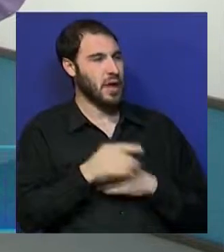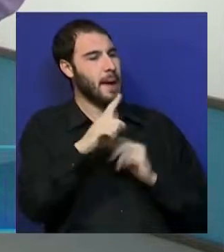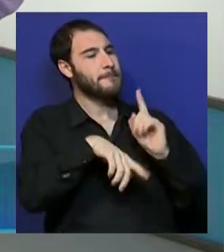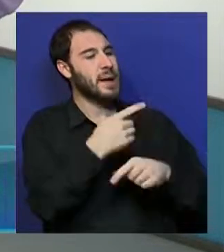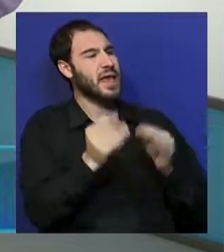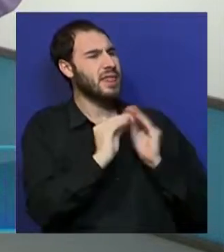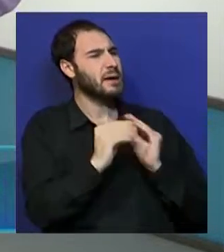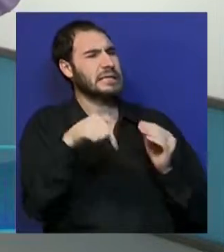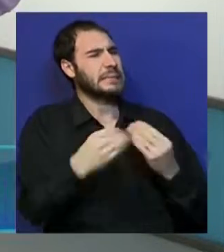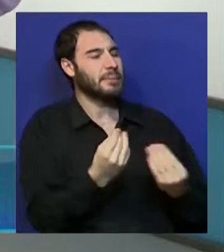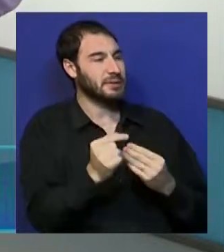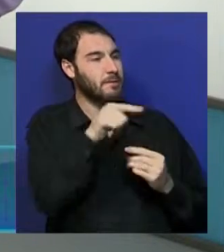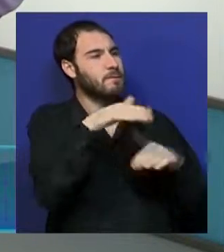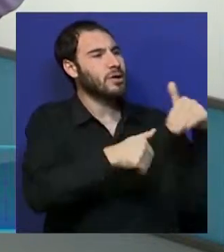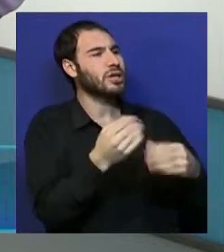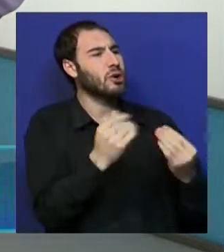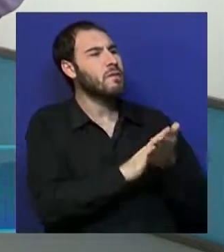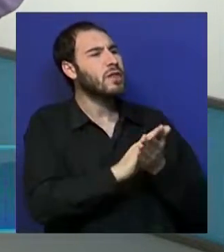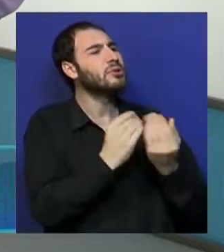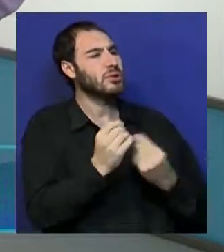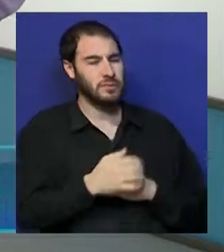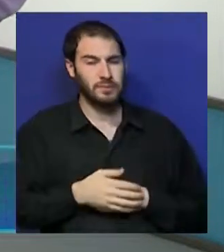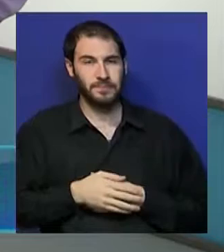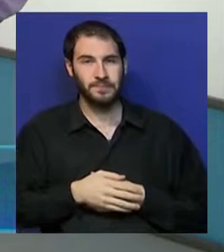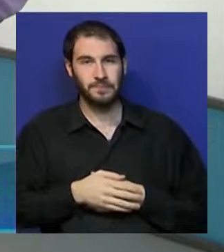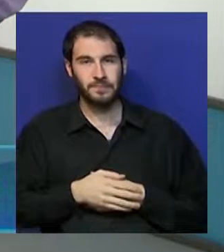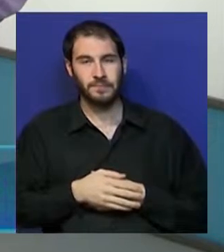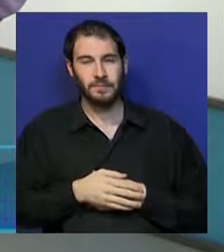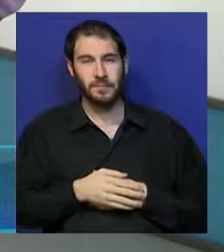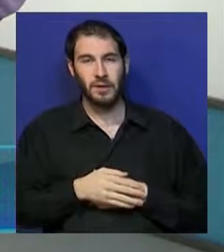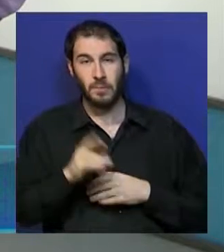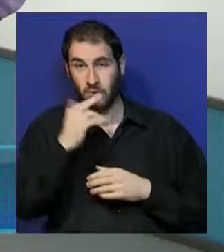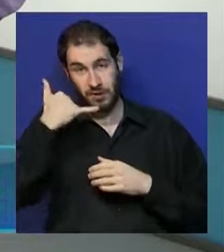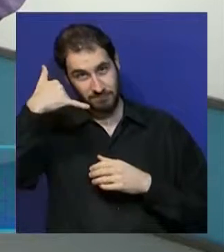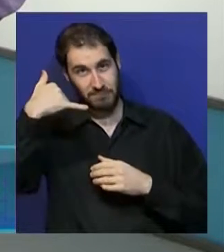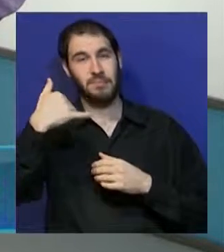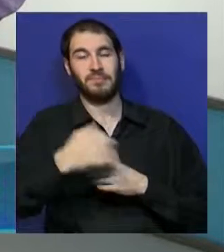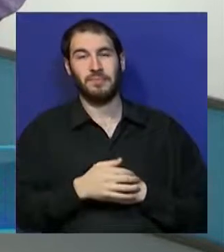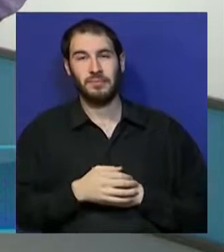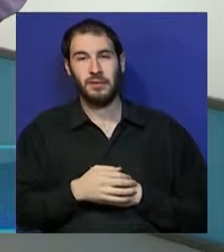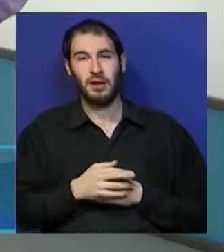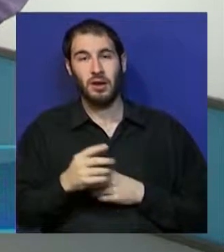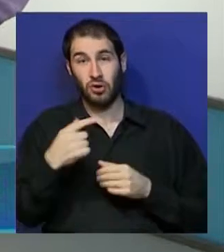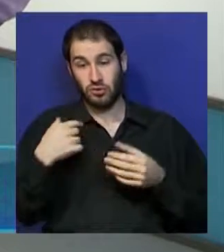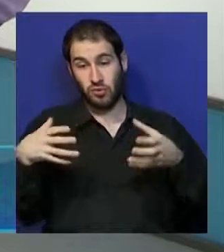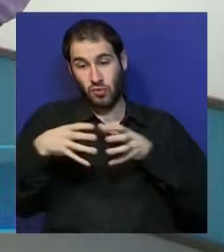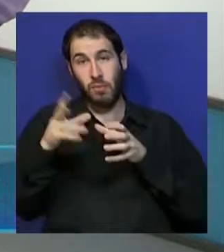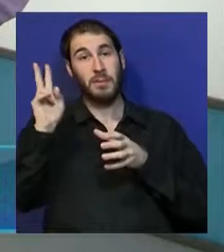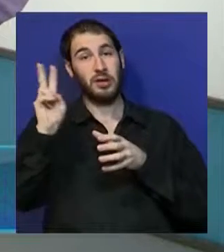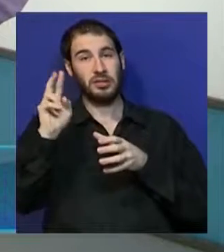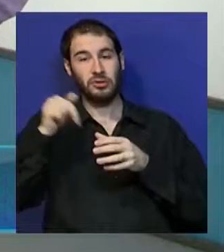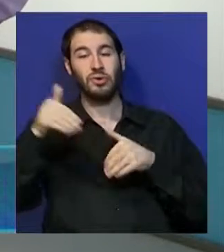mañana del debate? ¿Cómo va a votar y los fundamentos del mismo? Mira, nosotros como bloque vamos